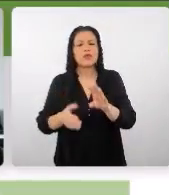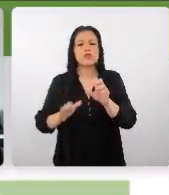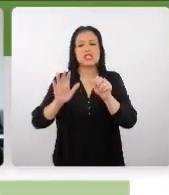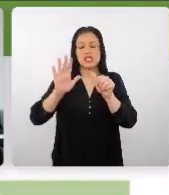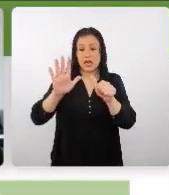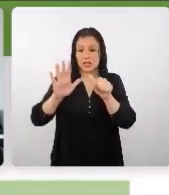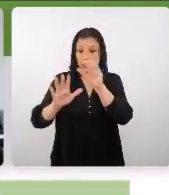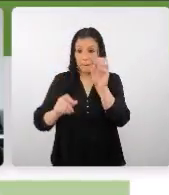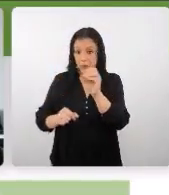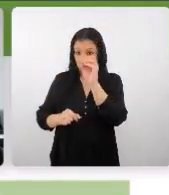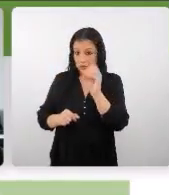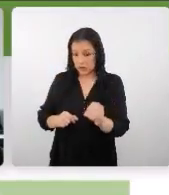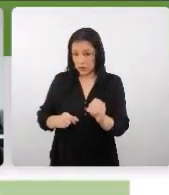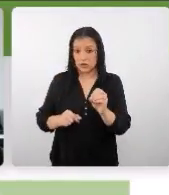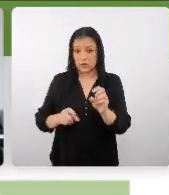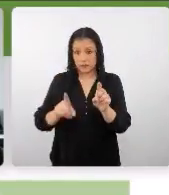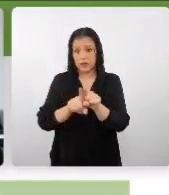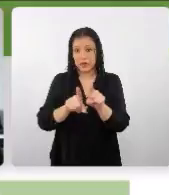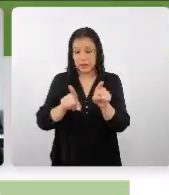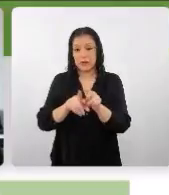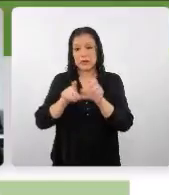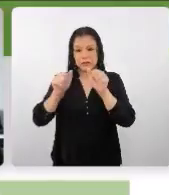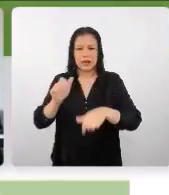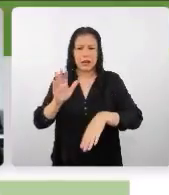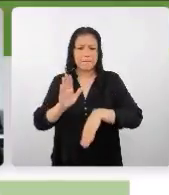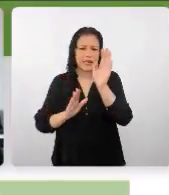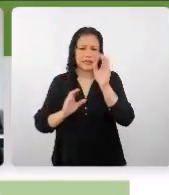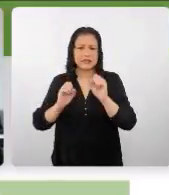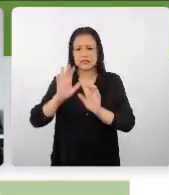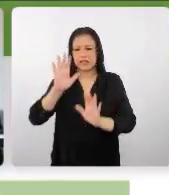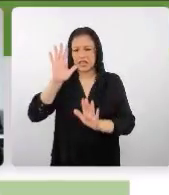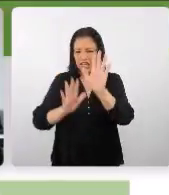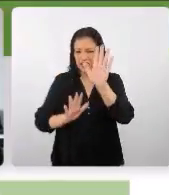6% que incluso se quedaría más de 15 noches.